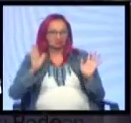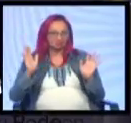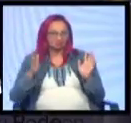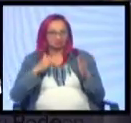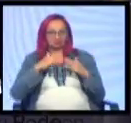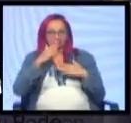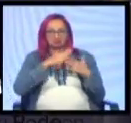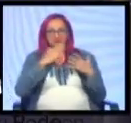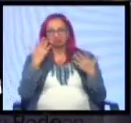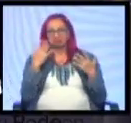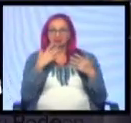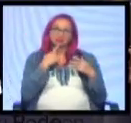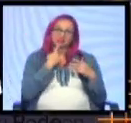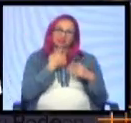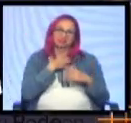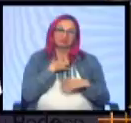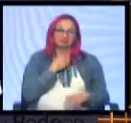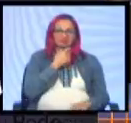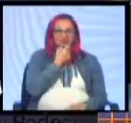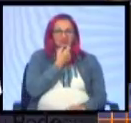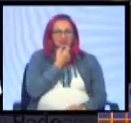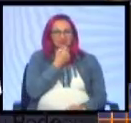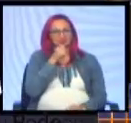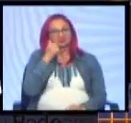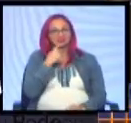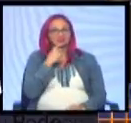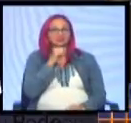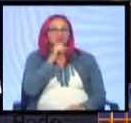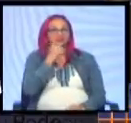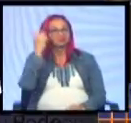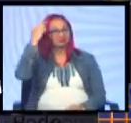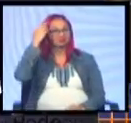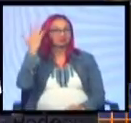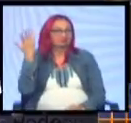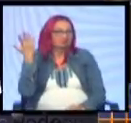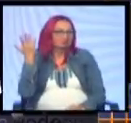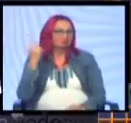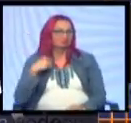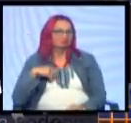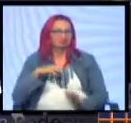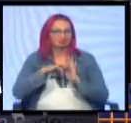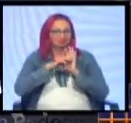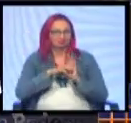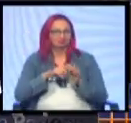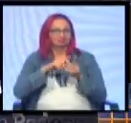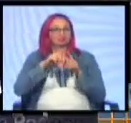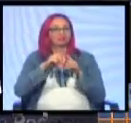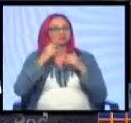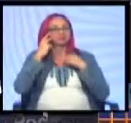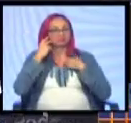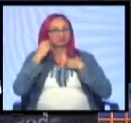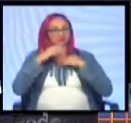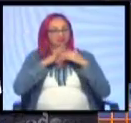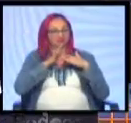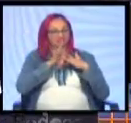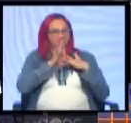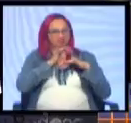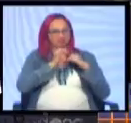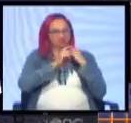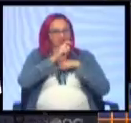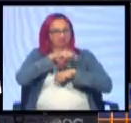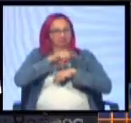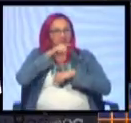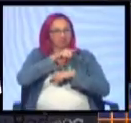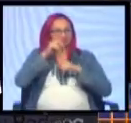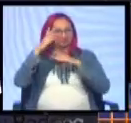aunque algunas me causan risa, otras digo, no tienen sentido. Señores, entonces vamos a aprovechar este momento para que